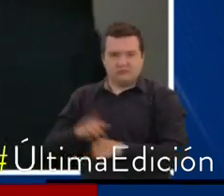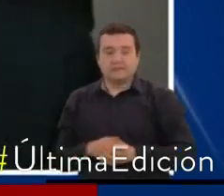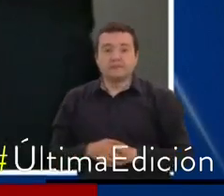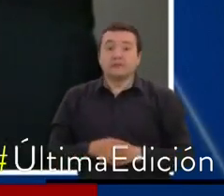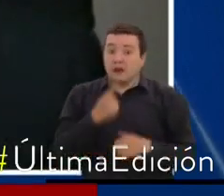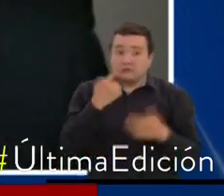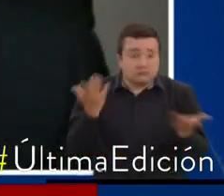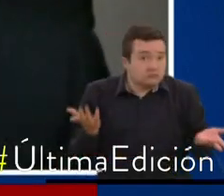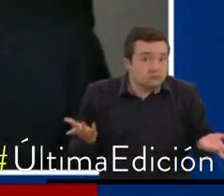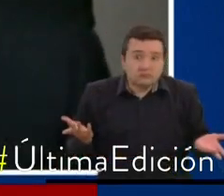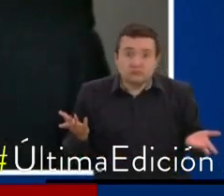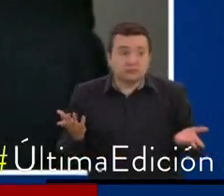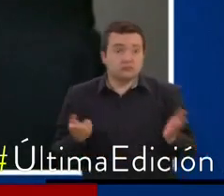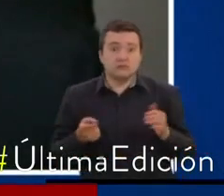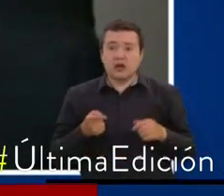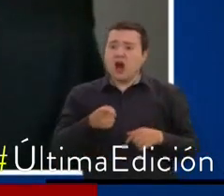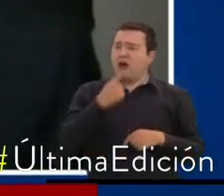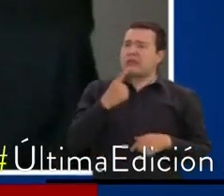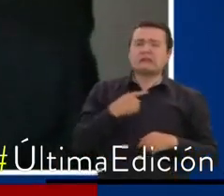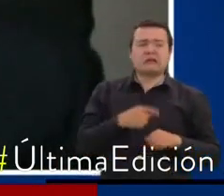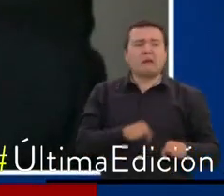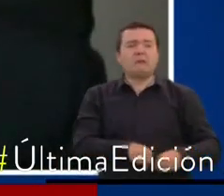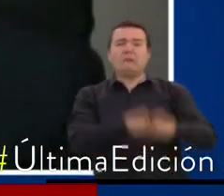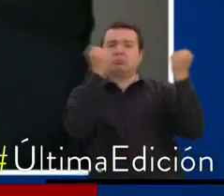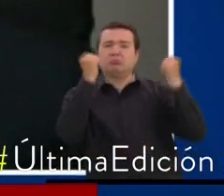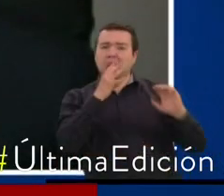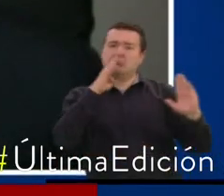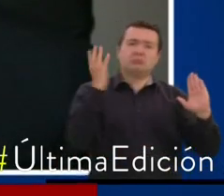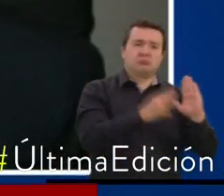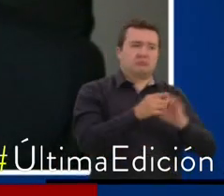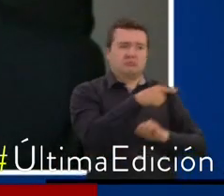fundamentales no es posible pregonarla.